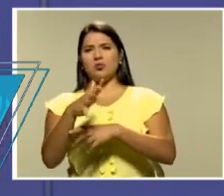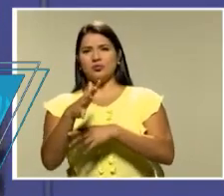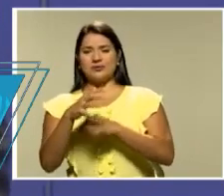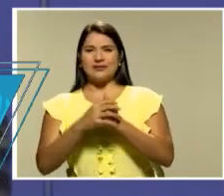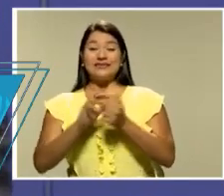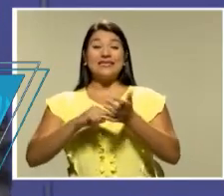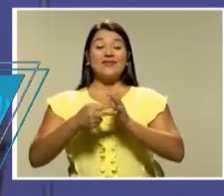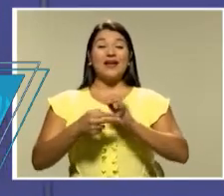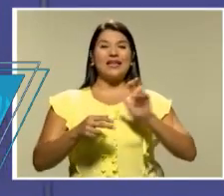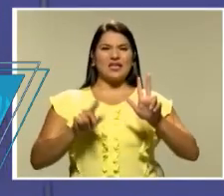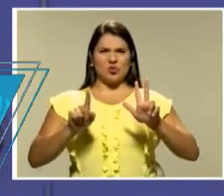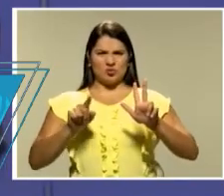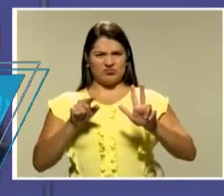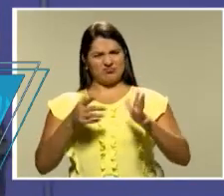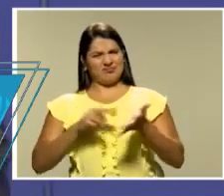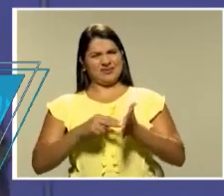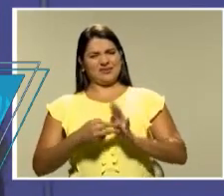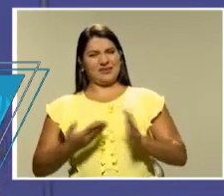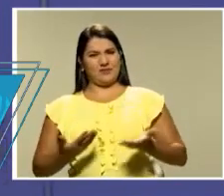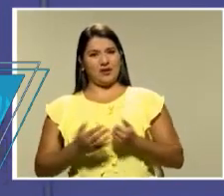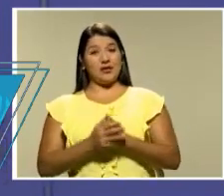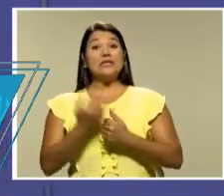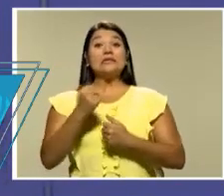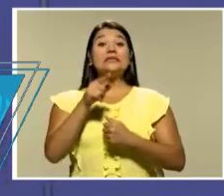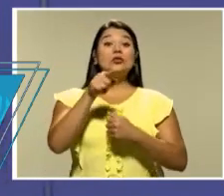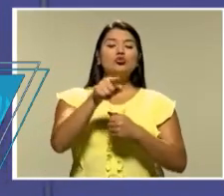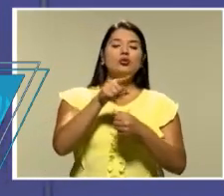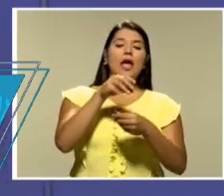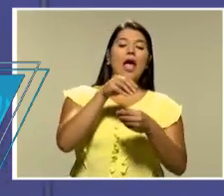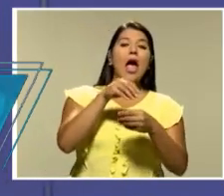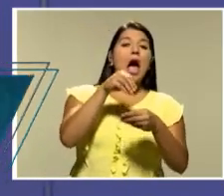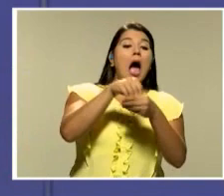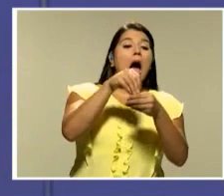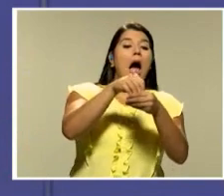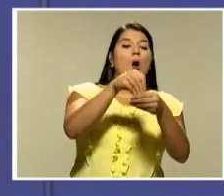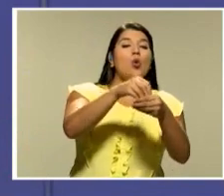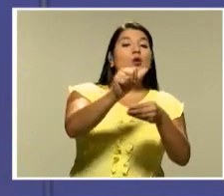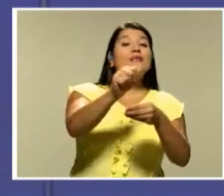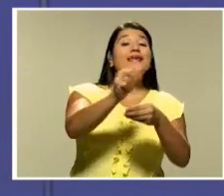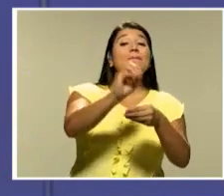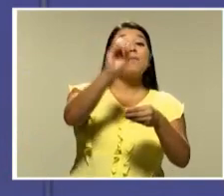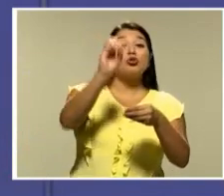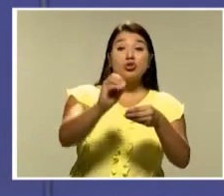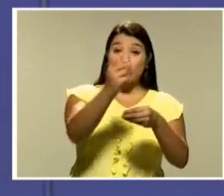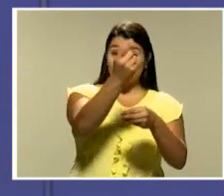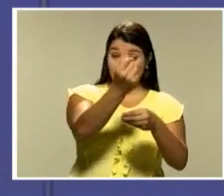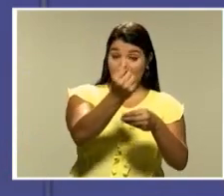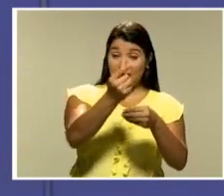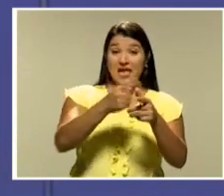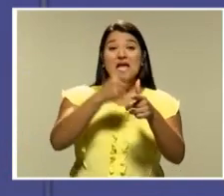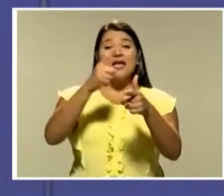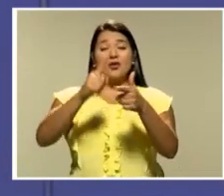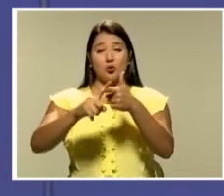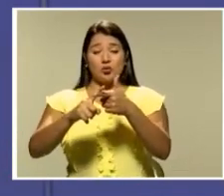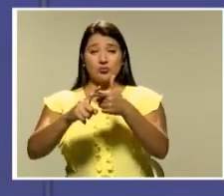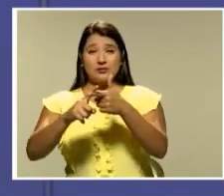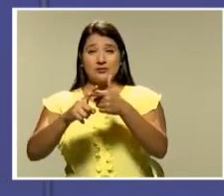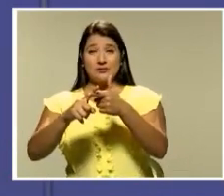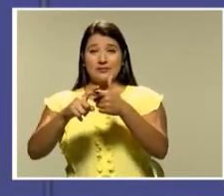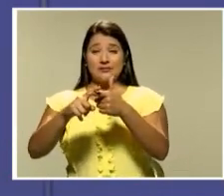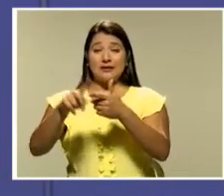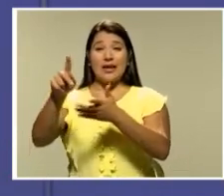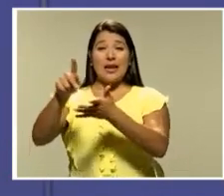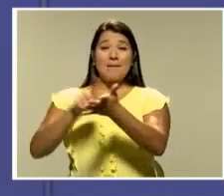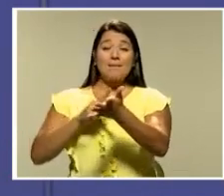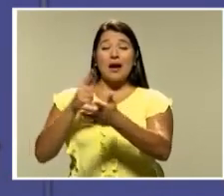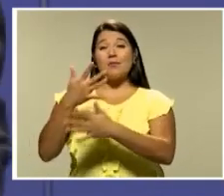3-1. ¿Qué quiero decir con eso? Si usted ahorra 10% de su salario, recibirá una pensión de aproximadamente 30% de